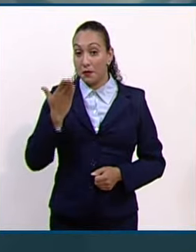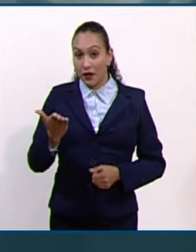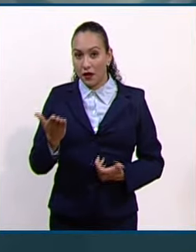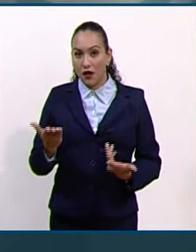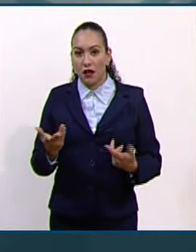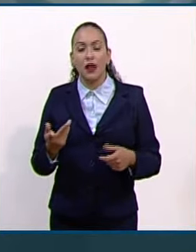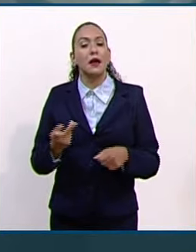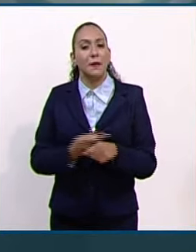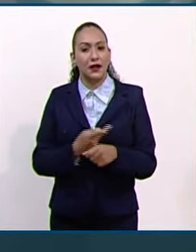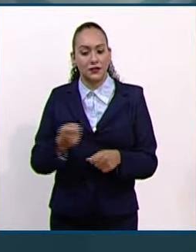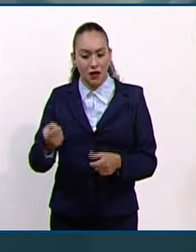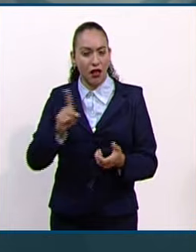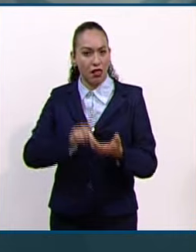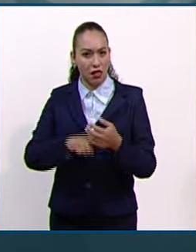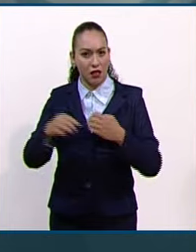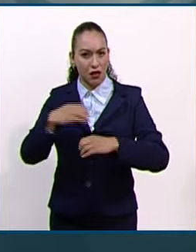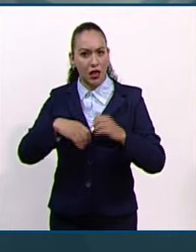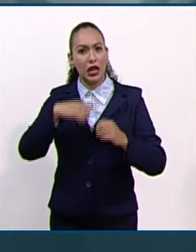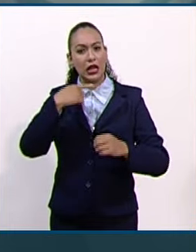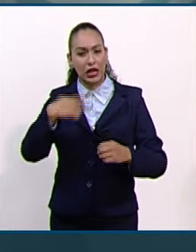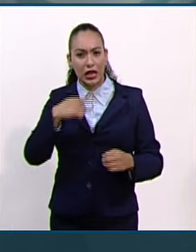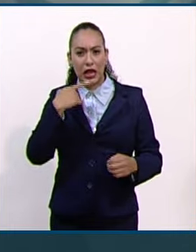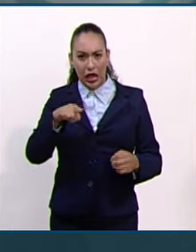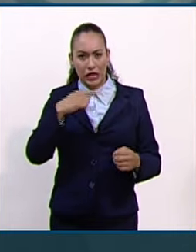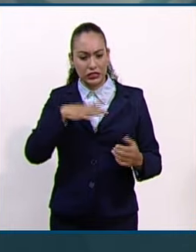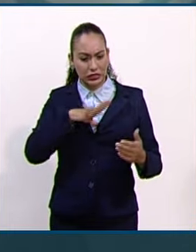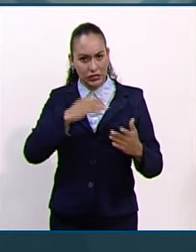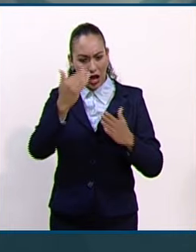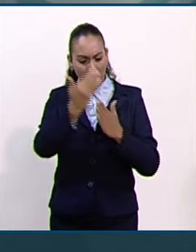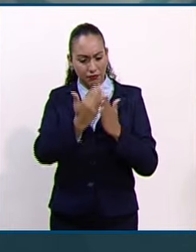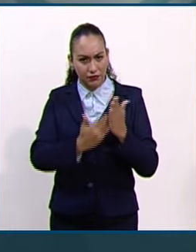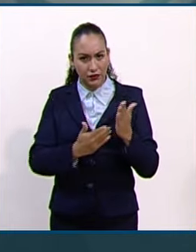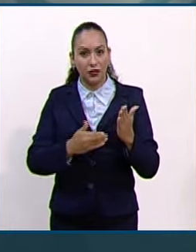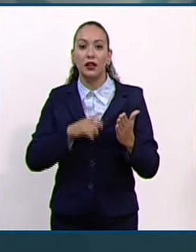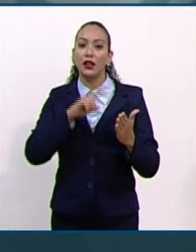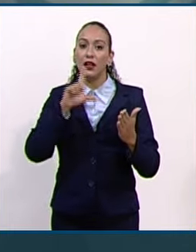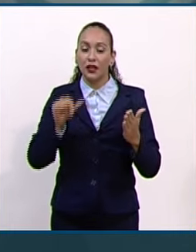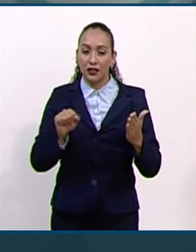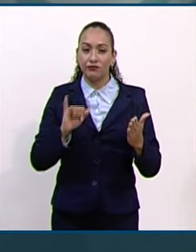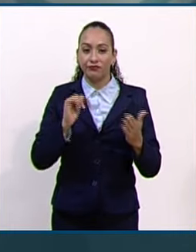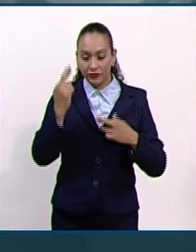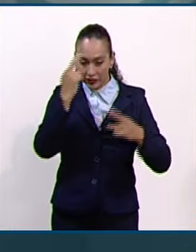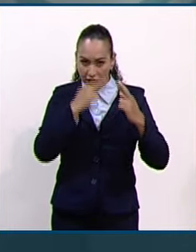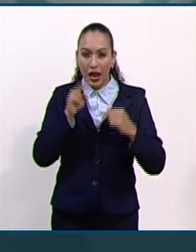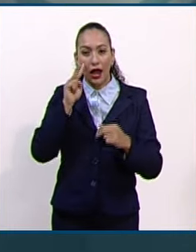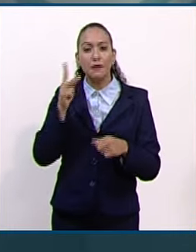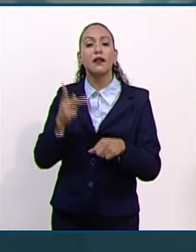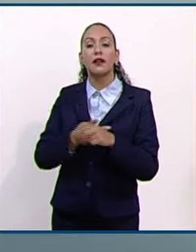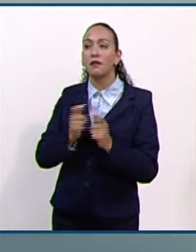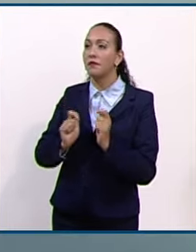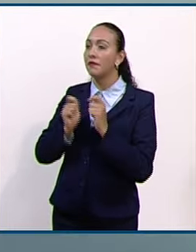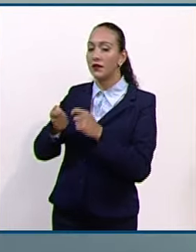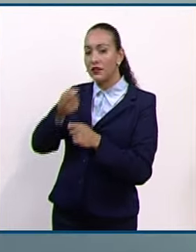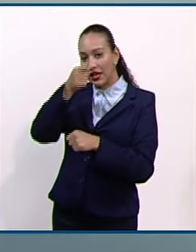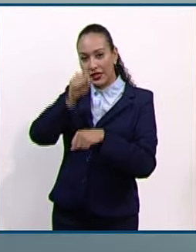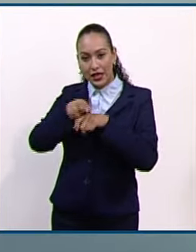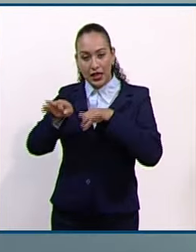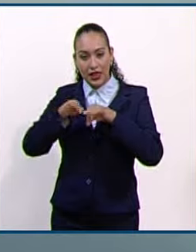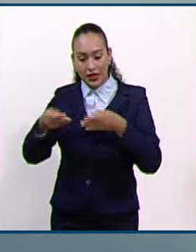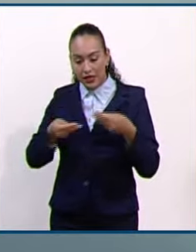las quejas que en su momento se habían elevado ante su potestad y finalmente se dio vista a la Secretaría del Trabajo y Previsión Social para que en el ámbito de